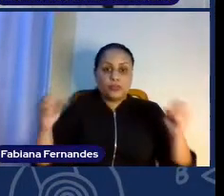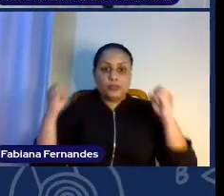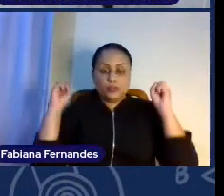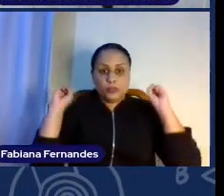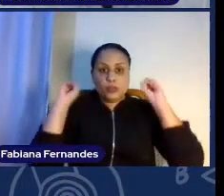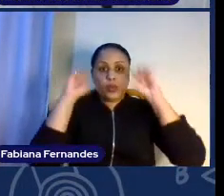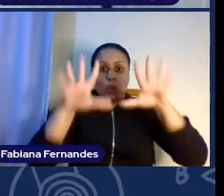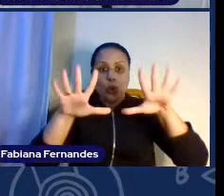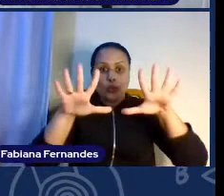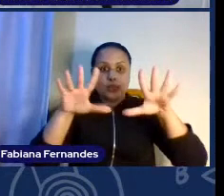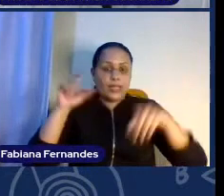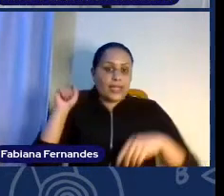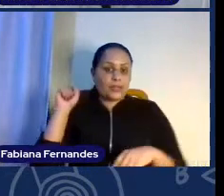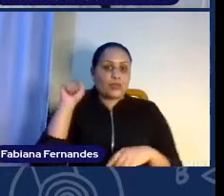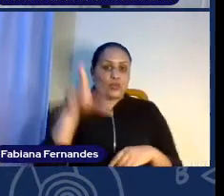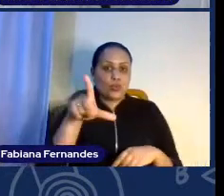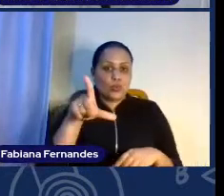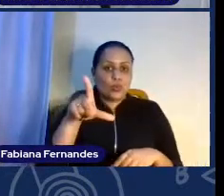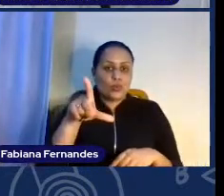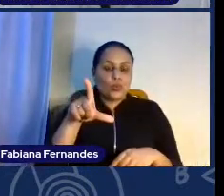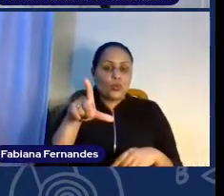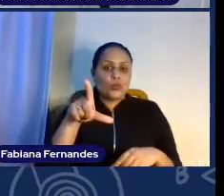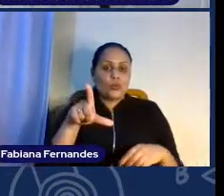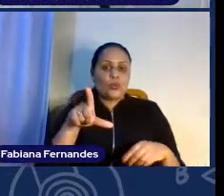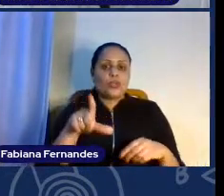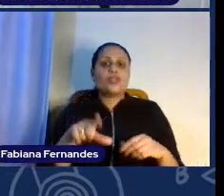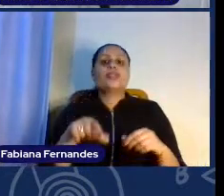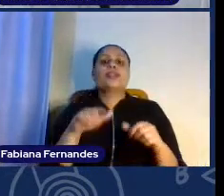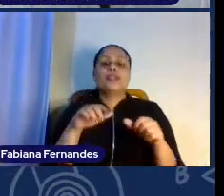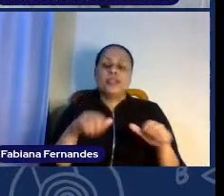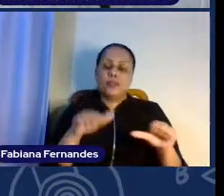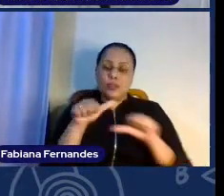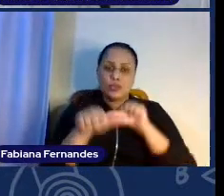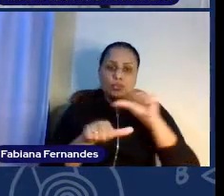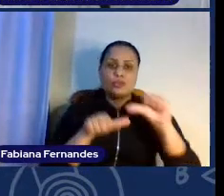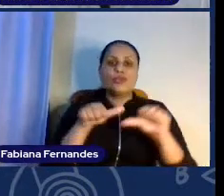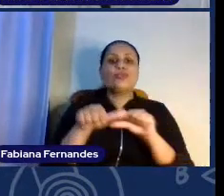que altera esta función del núcleo